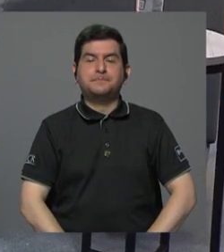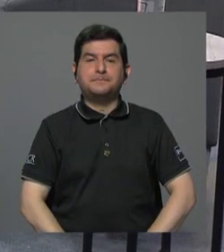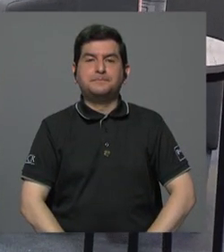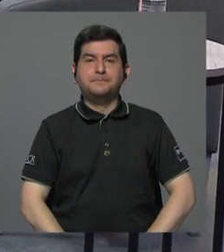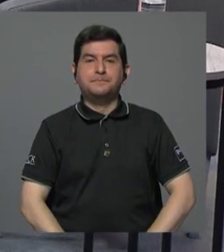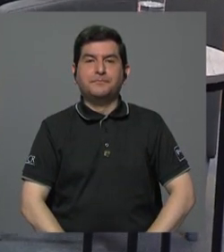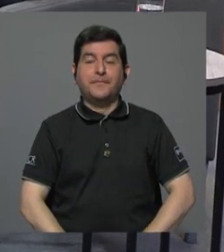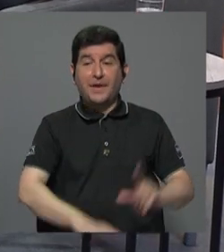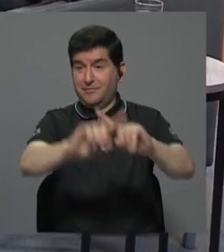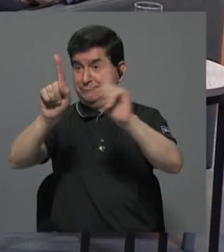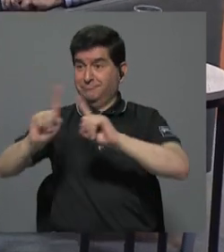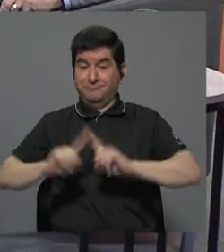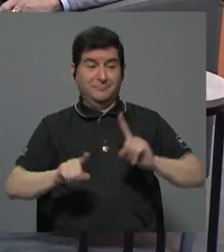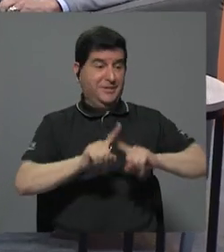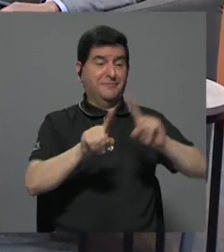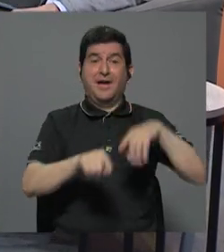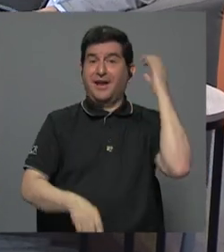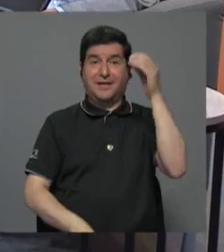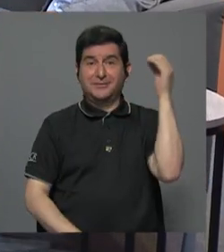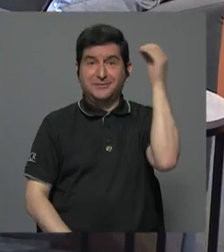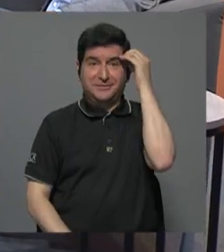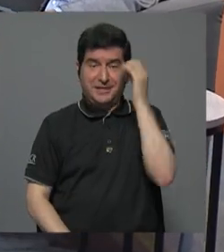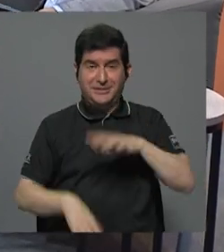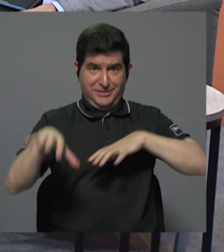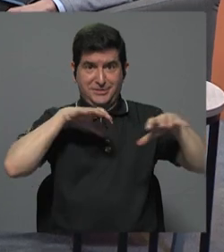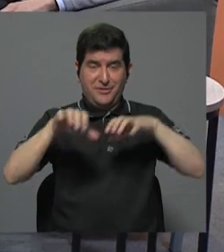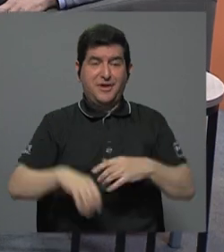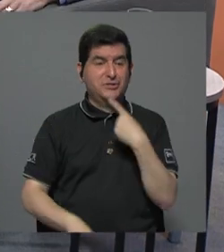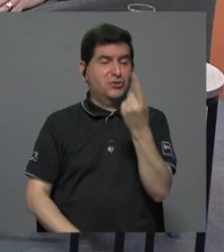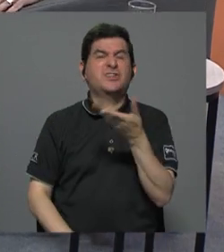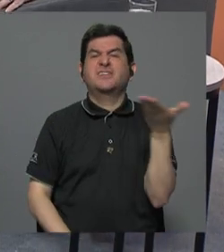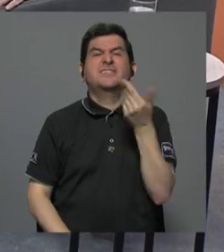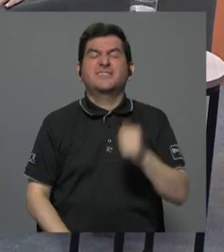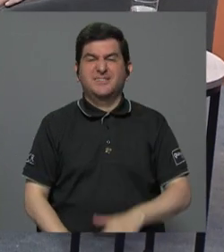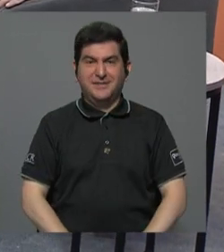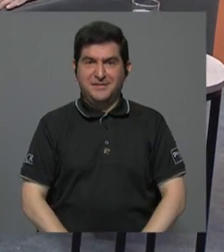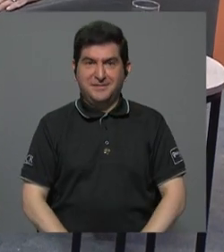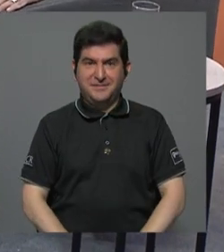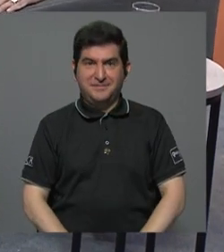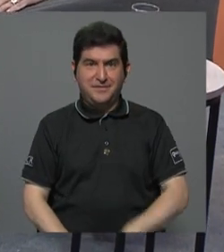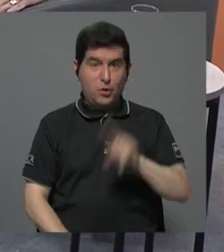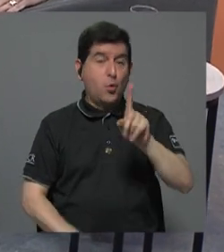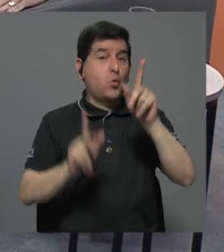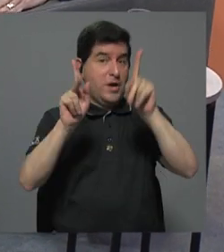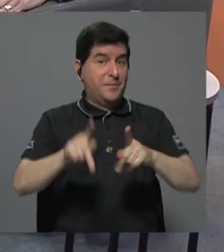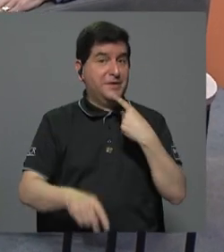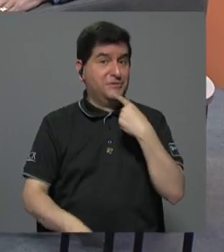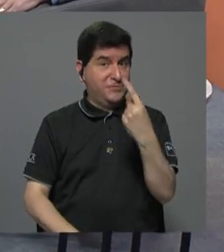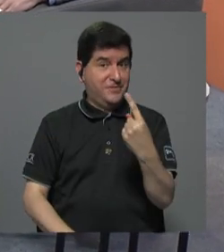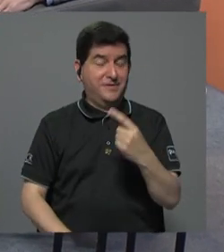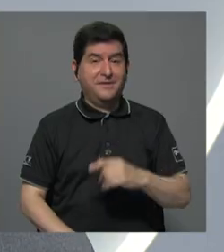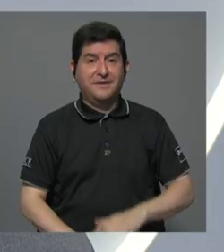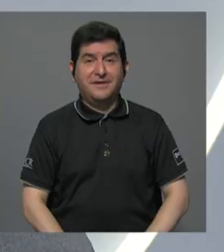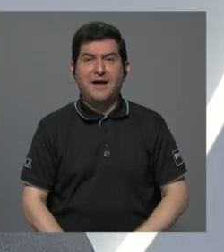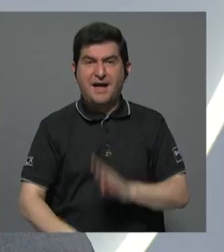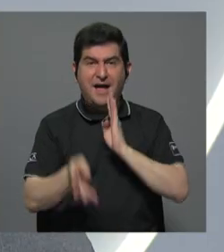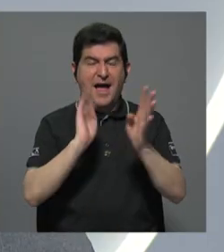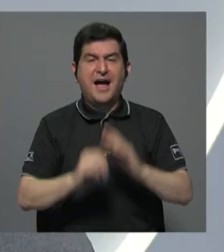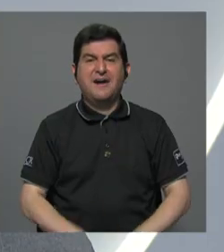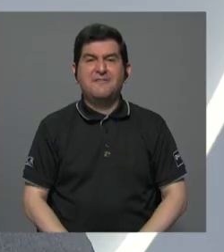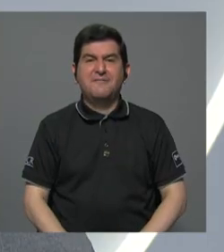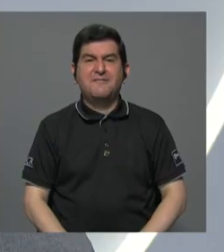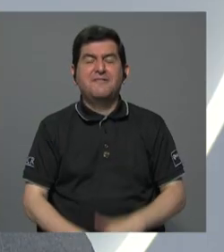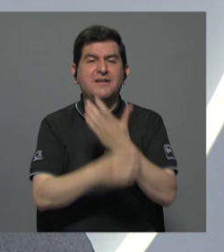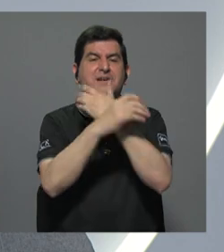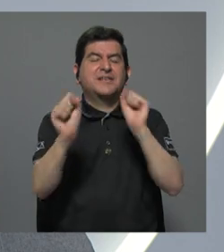son muy diversas las opiniones sus reacciones sobre lo que dice ahí hay una de las personas ahí consultadas hablan de rescatar